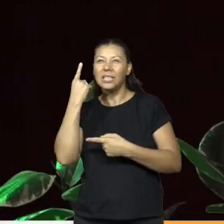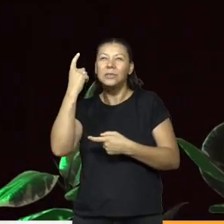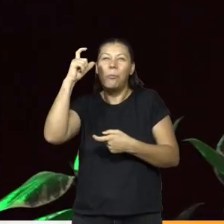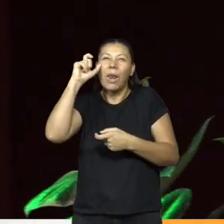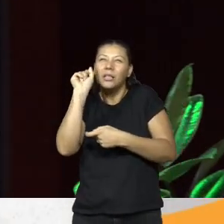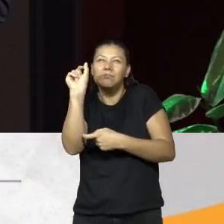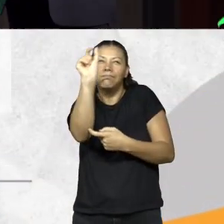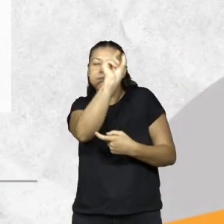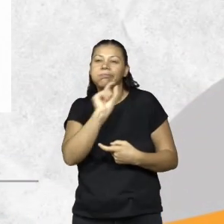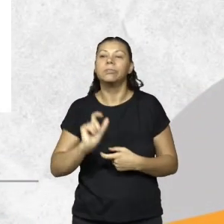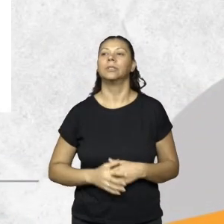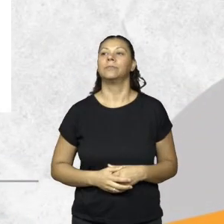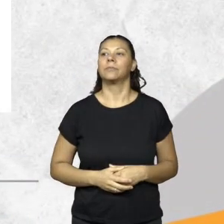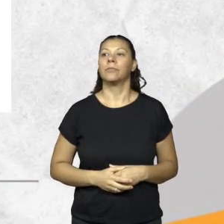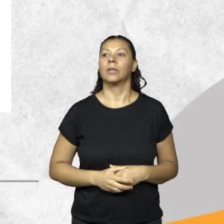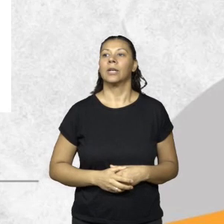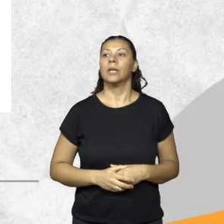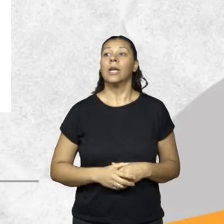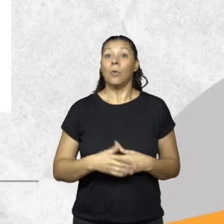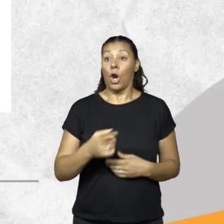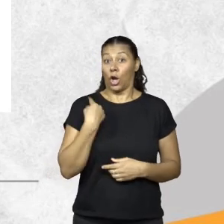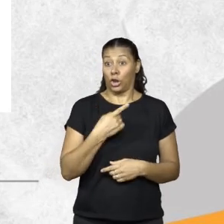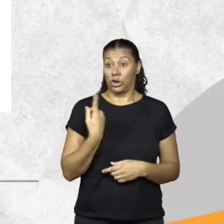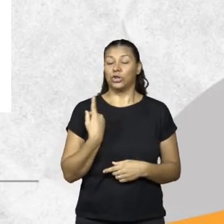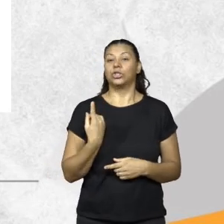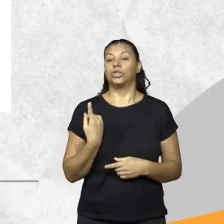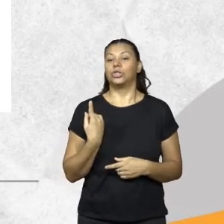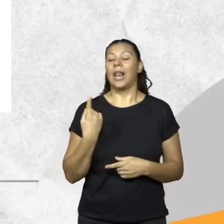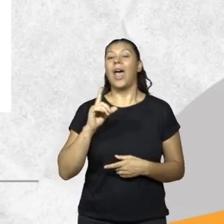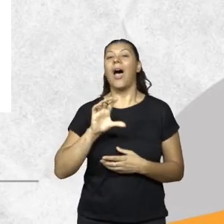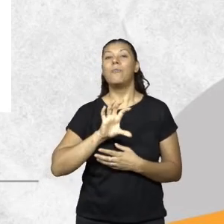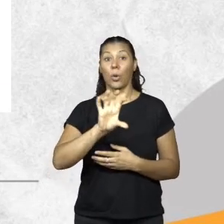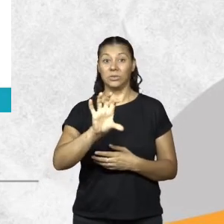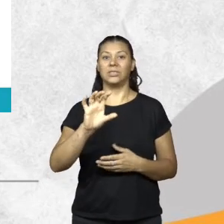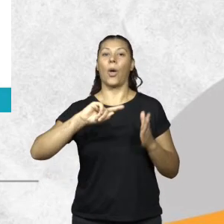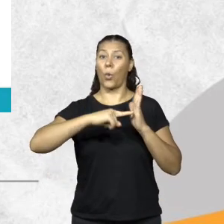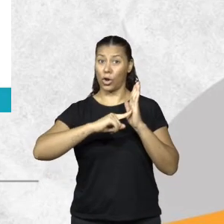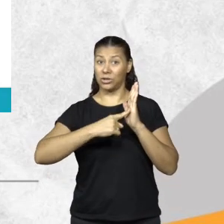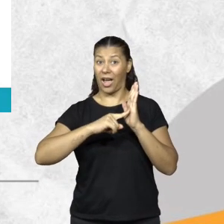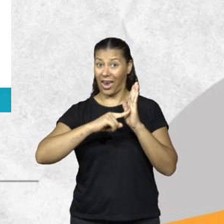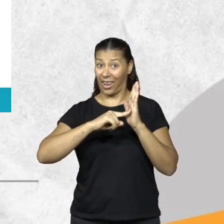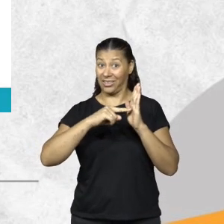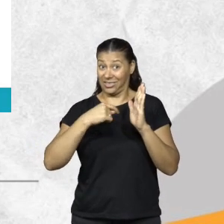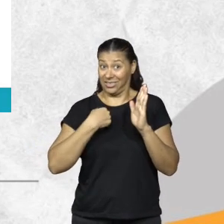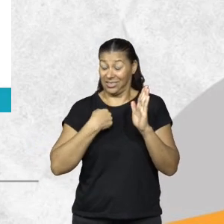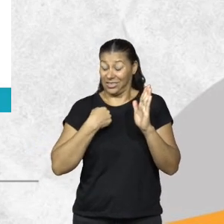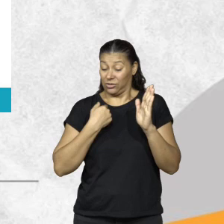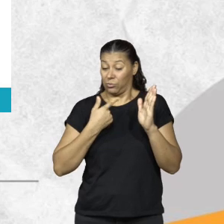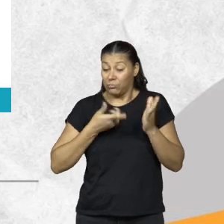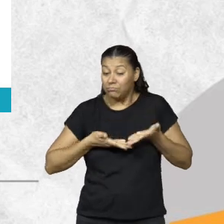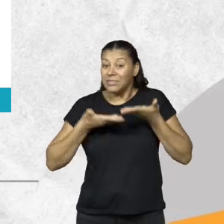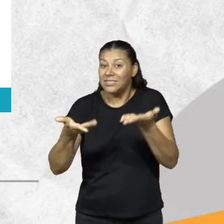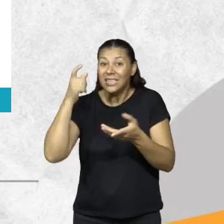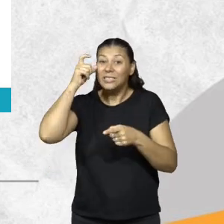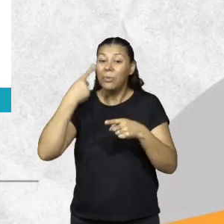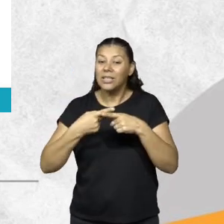lo señalaba Edo, nosotros desde la provincia de Buenos Aires vamos a presentarles nuestra experiencia del programa de